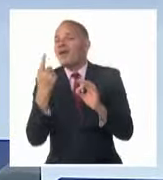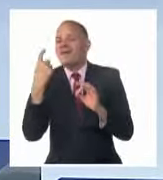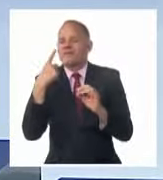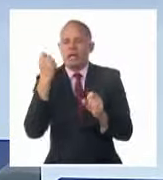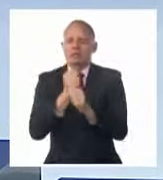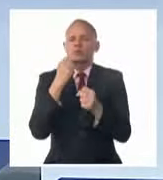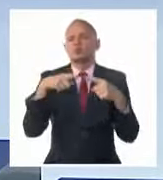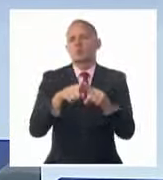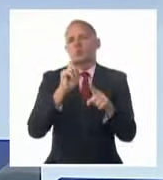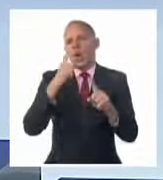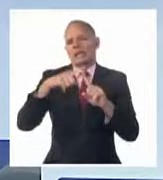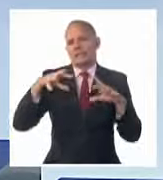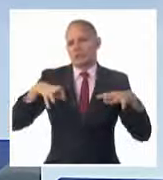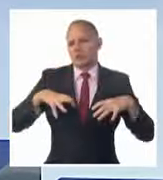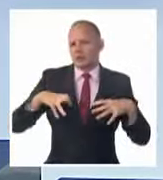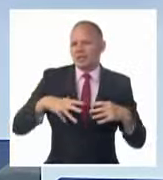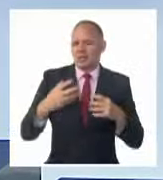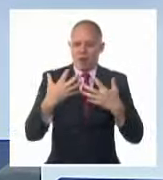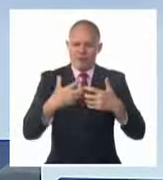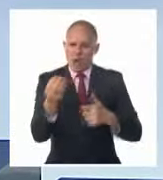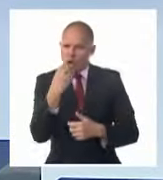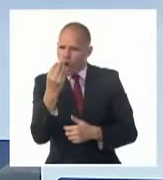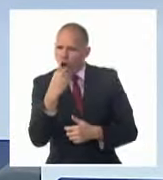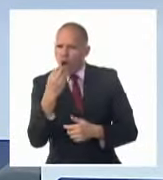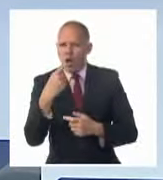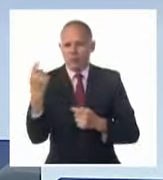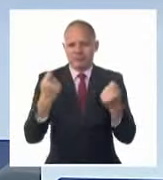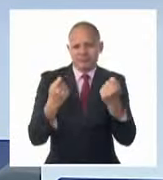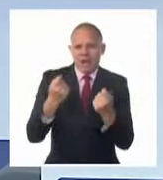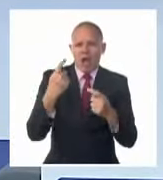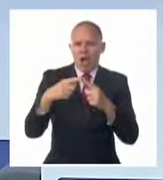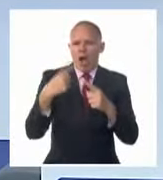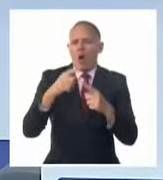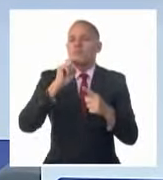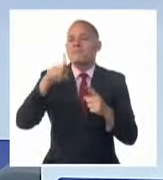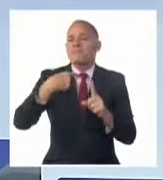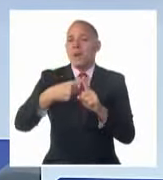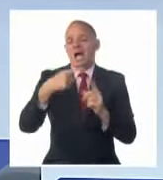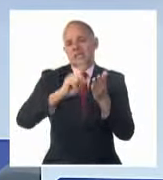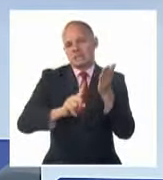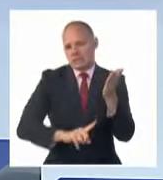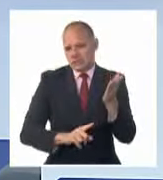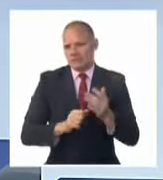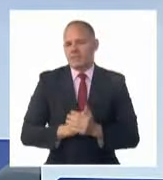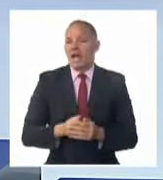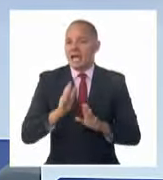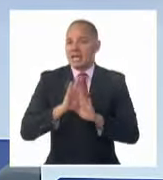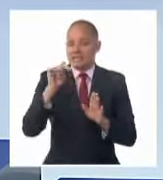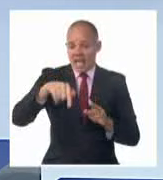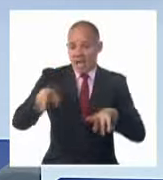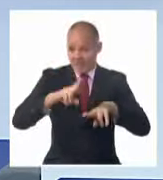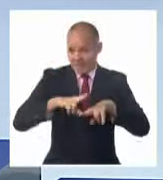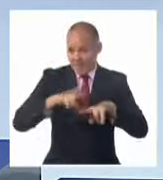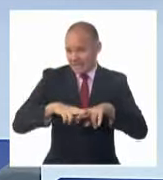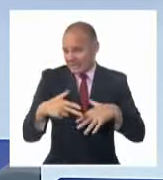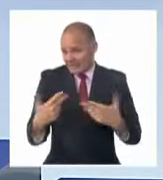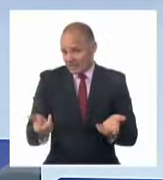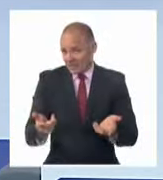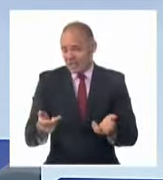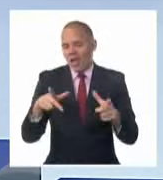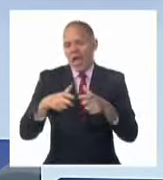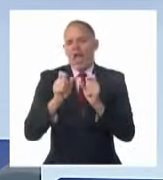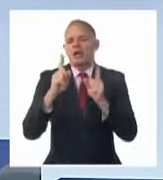la producción de alimentos, la energía y el transporte. Las declaraciones se ofrecieron durante la celebración en La Habana de la tercera sesión de la